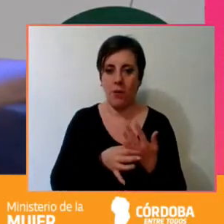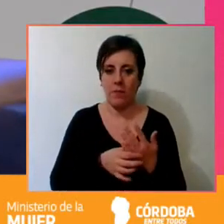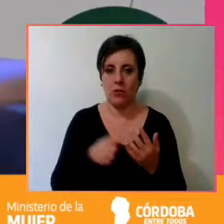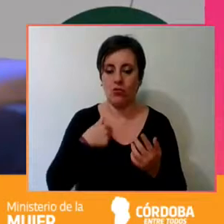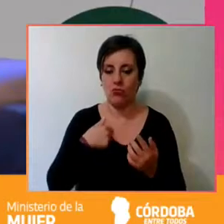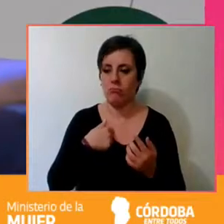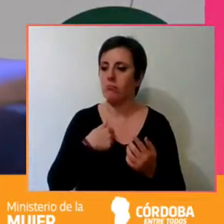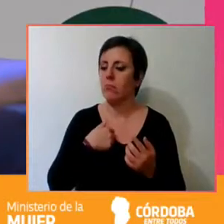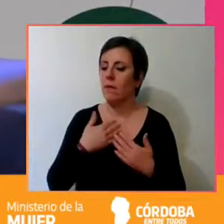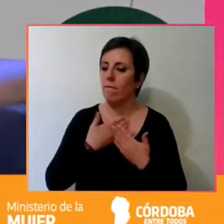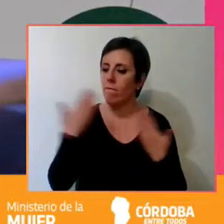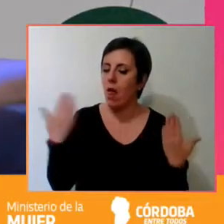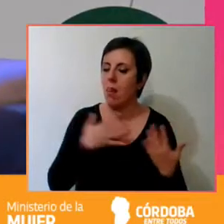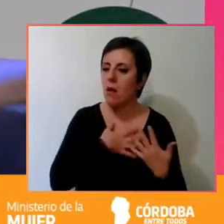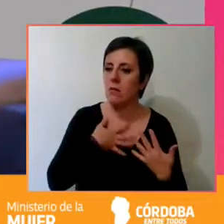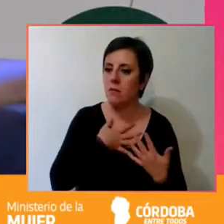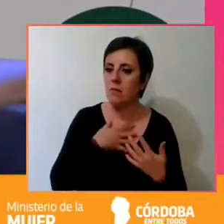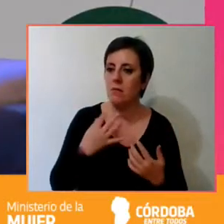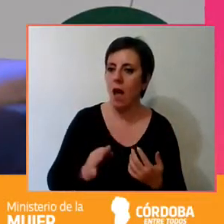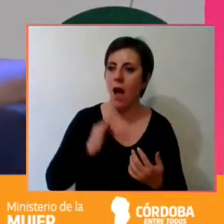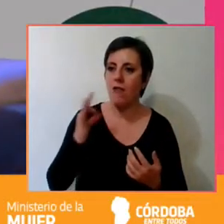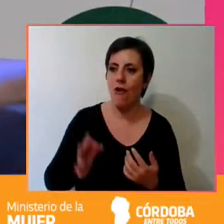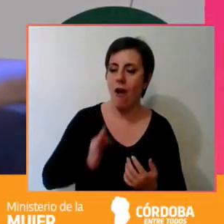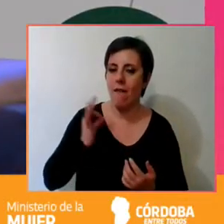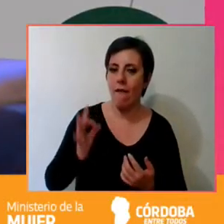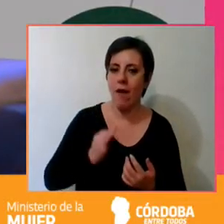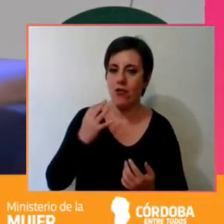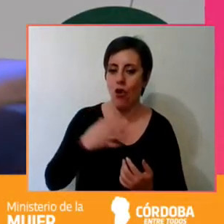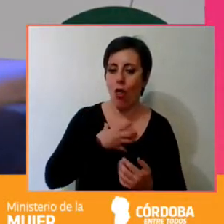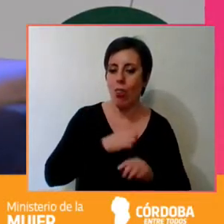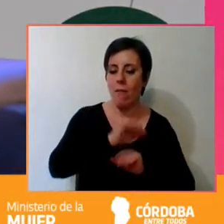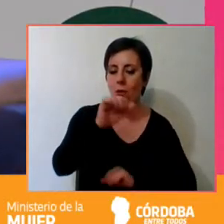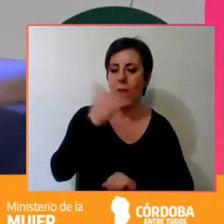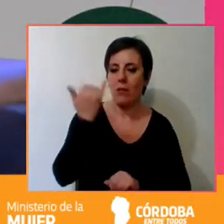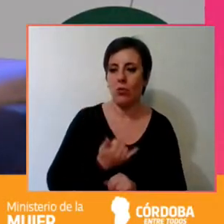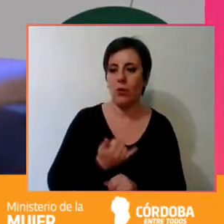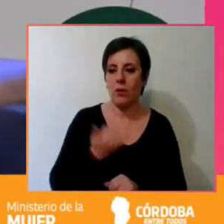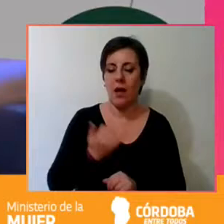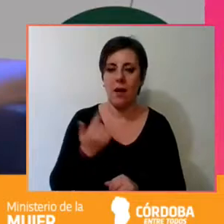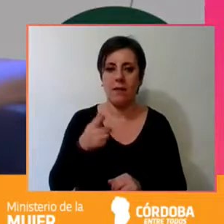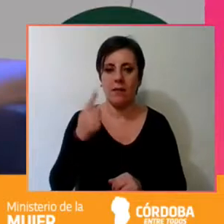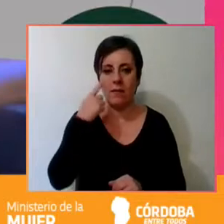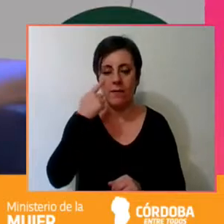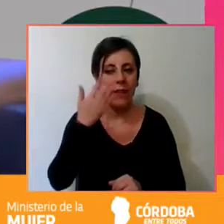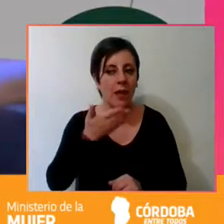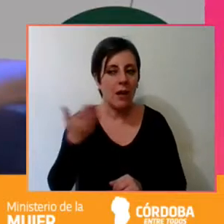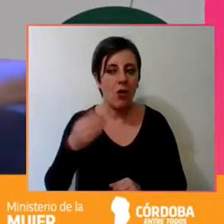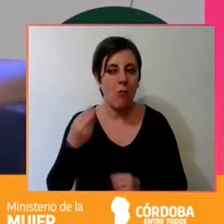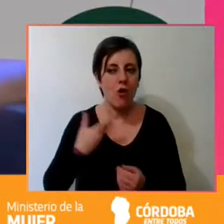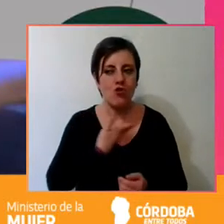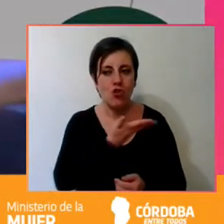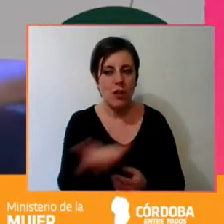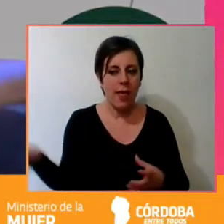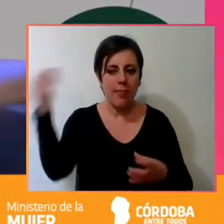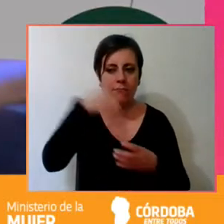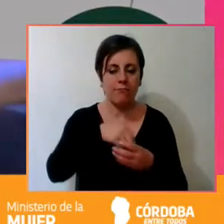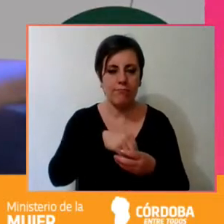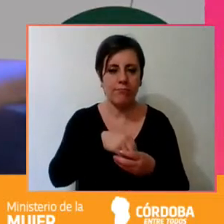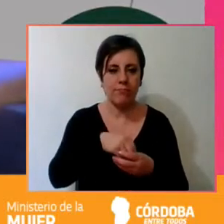muchísimo cada año el hecho de tener la diplomatura, de estar así y de cómo la sociedad se involucra y los distintos